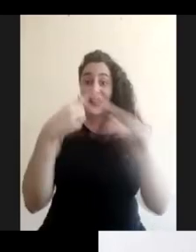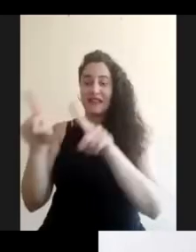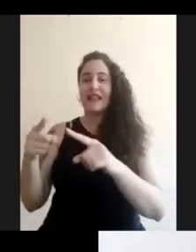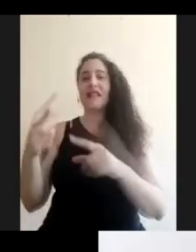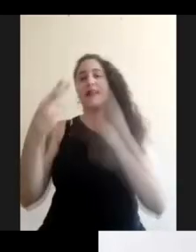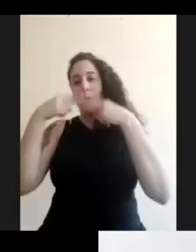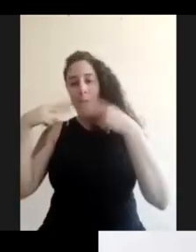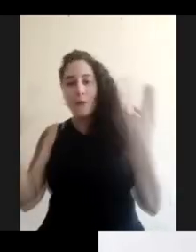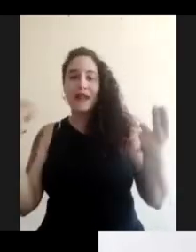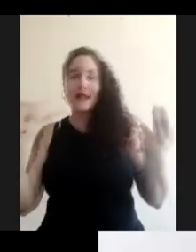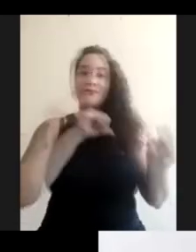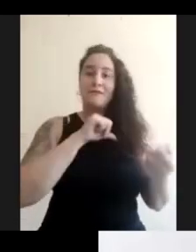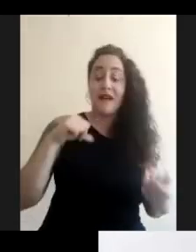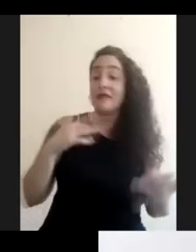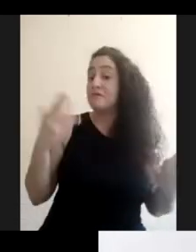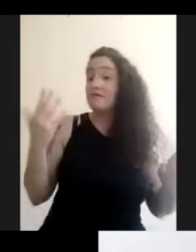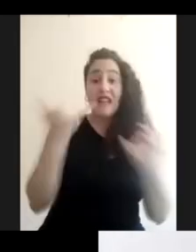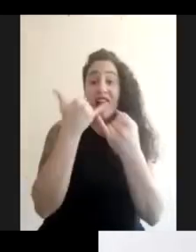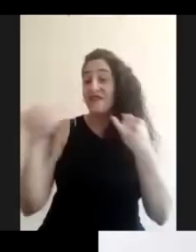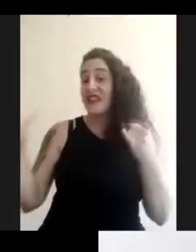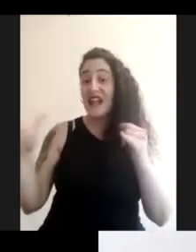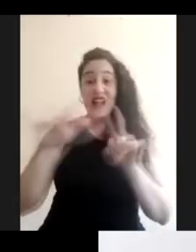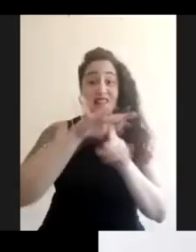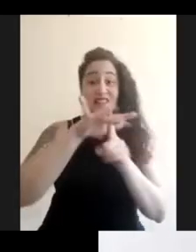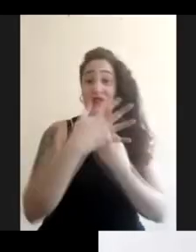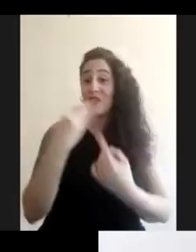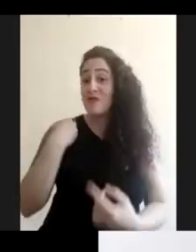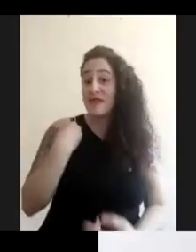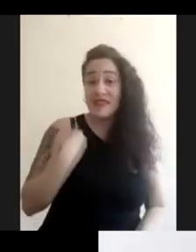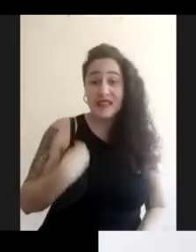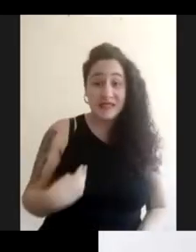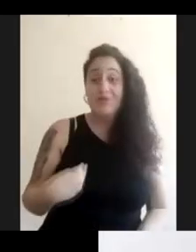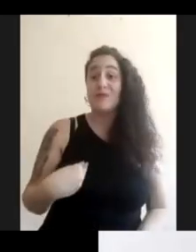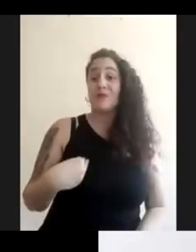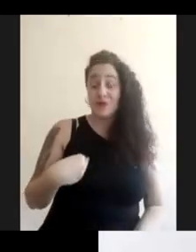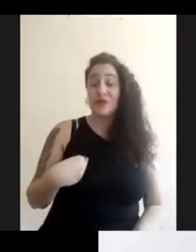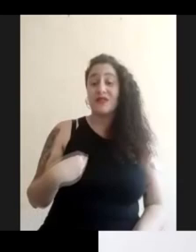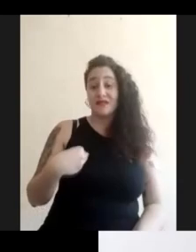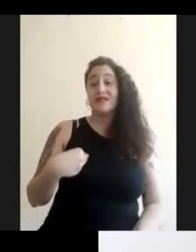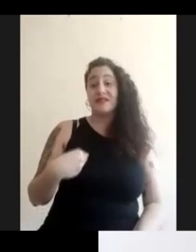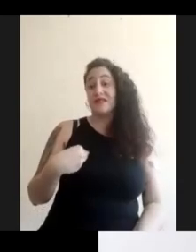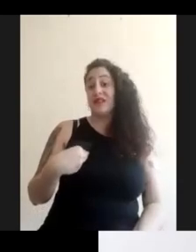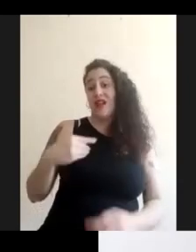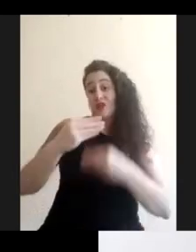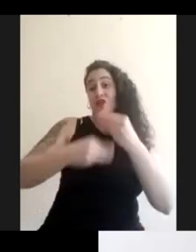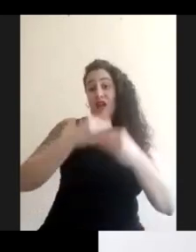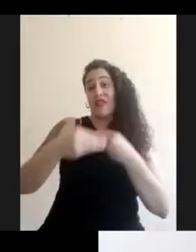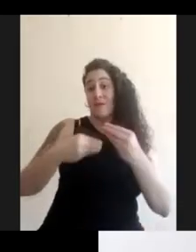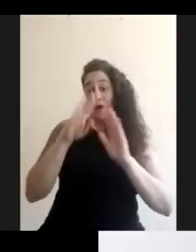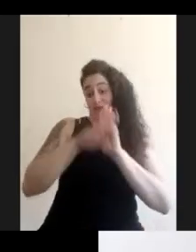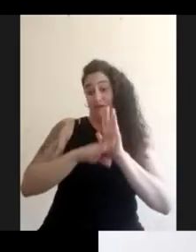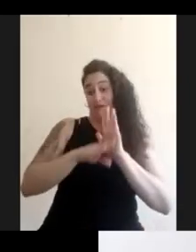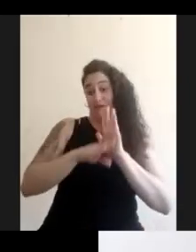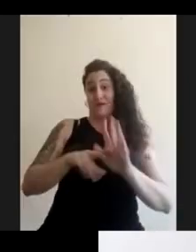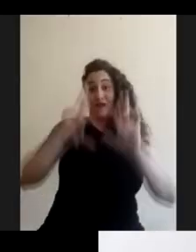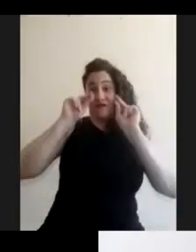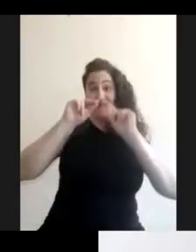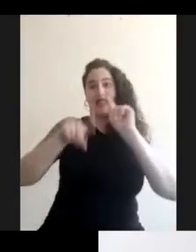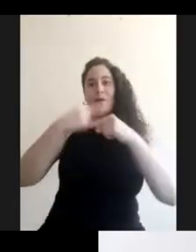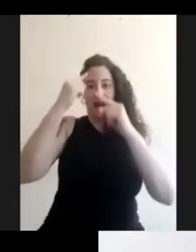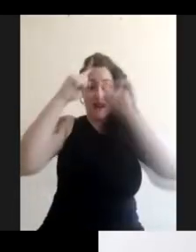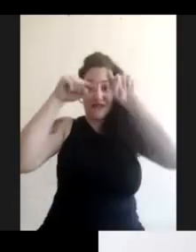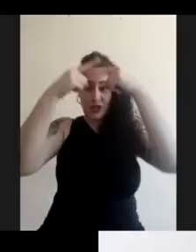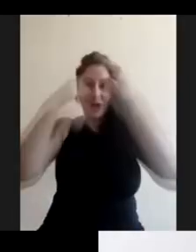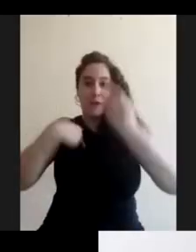privadas, pero al final lo que detectamos, y será la reflexión que siempre hacemos al final y en el que os la planteamos a vosotros para